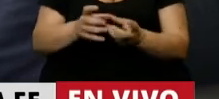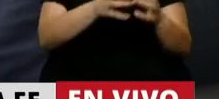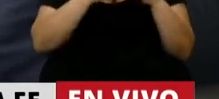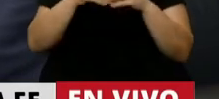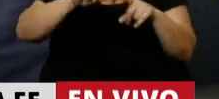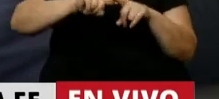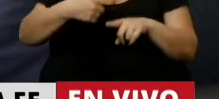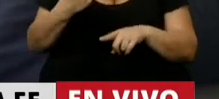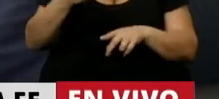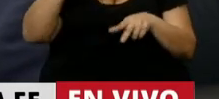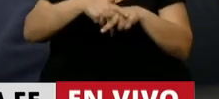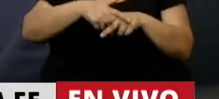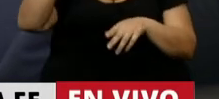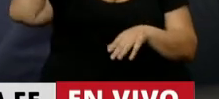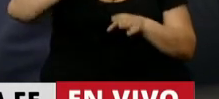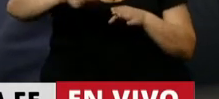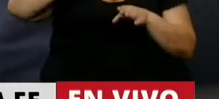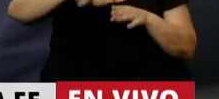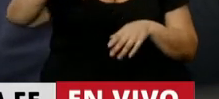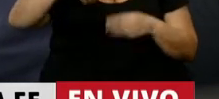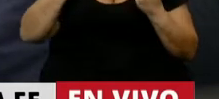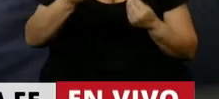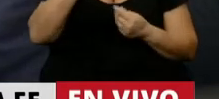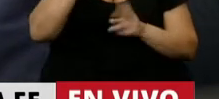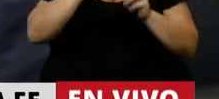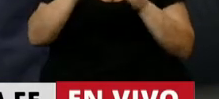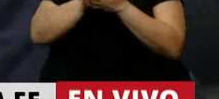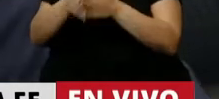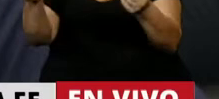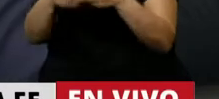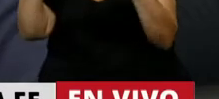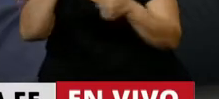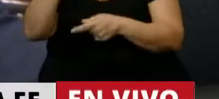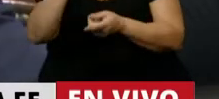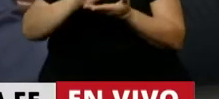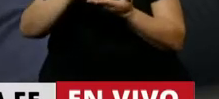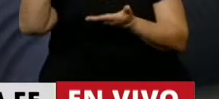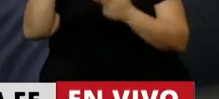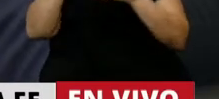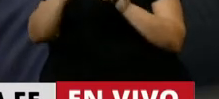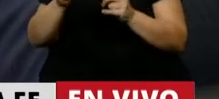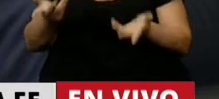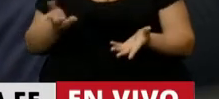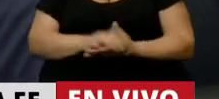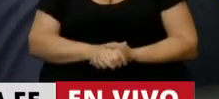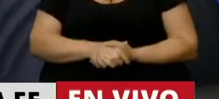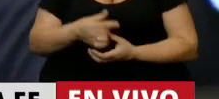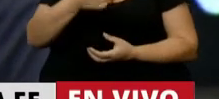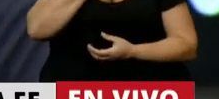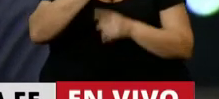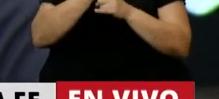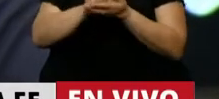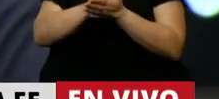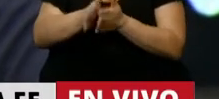que la política tiene pendiente en la Argentina porque prefiere los atajos que decía el diputado Sergini. Prefiere